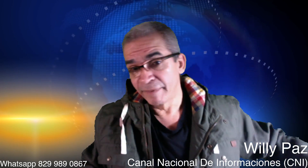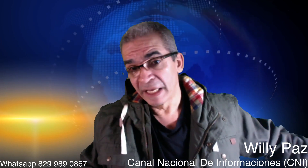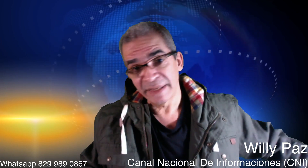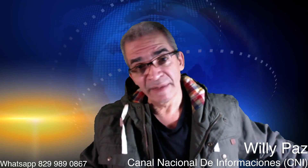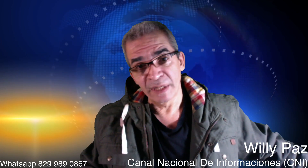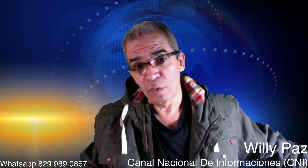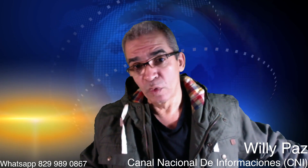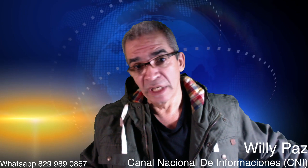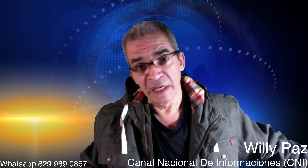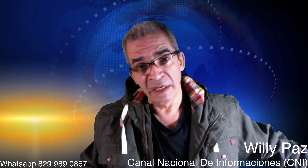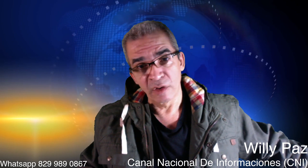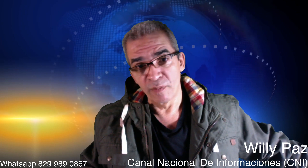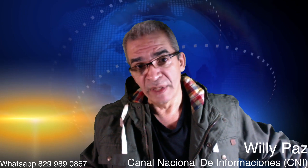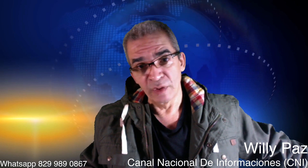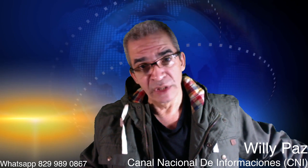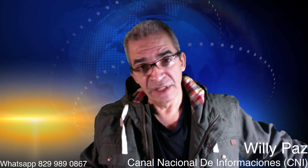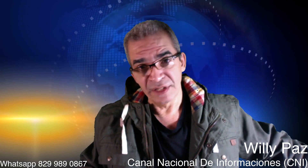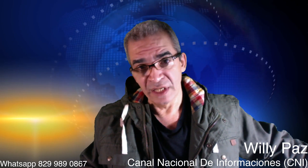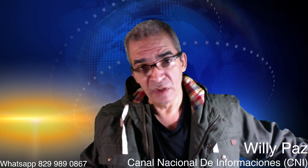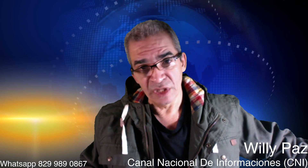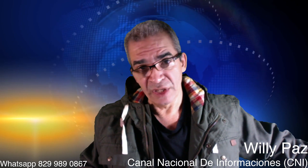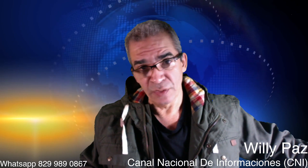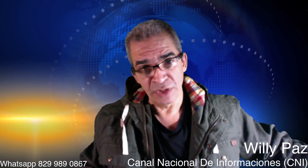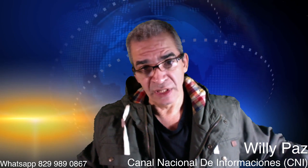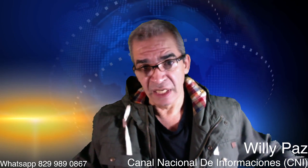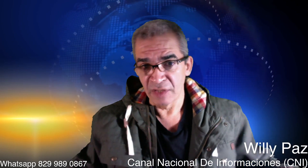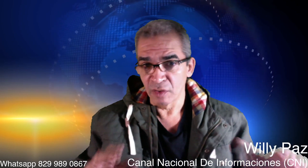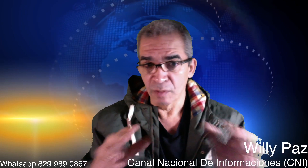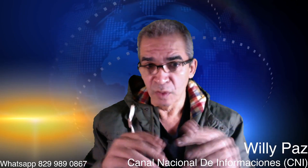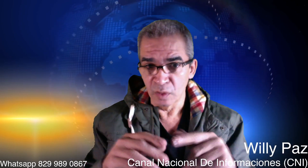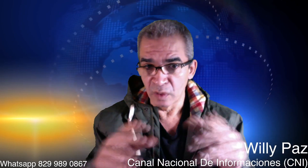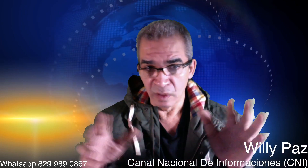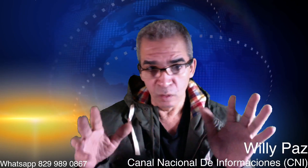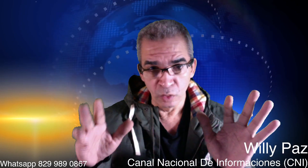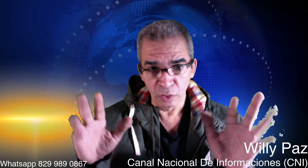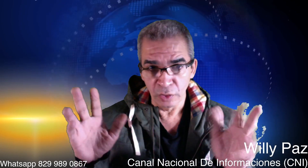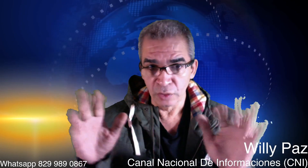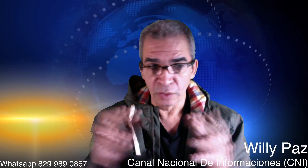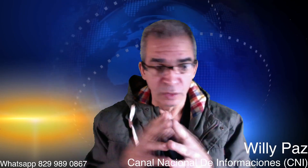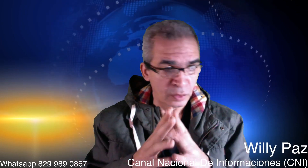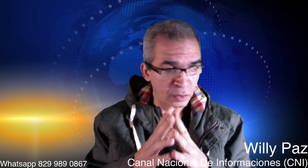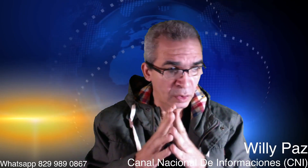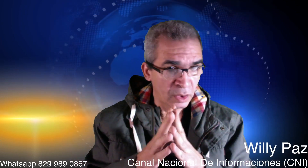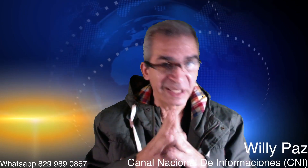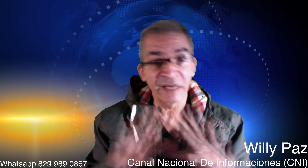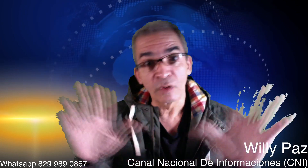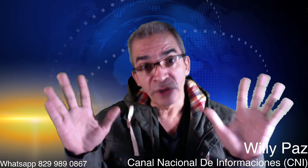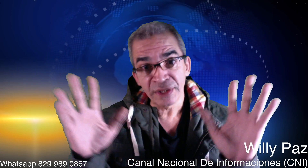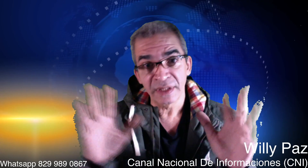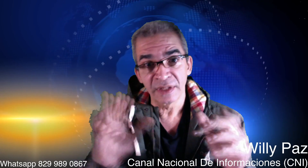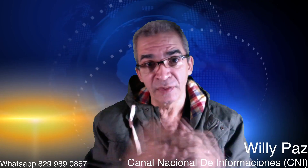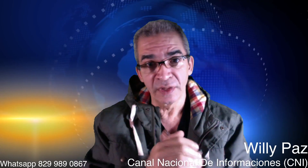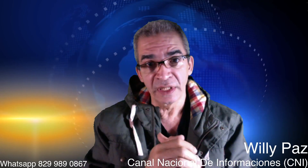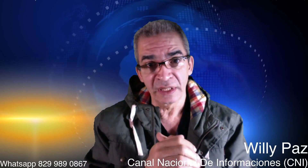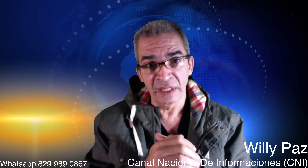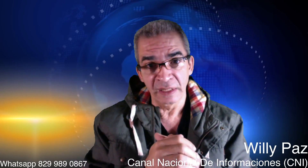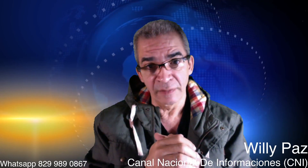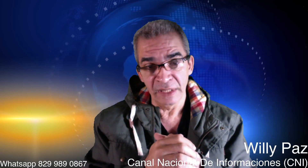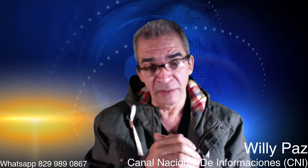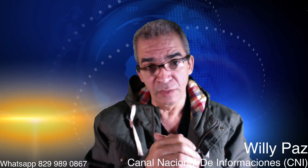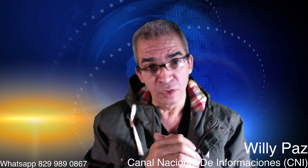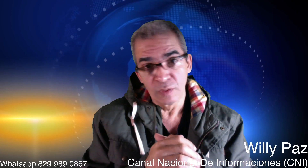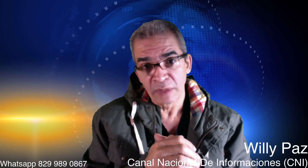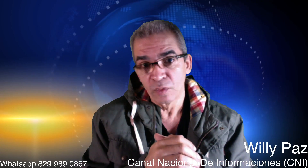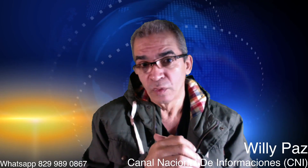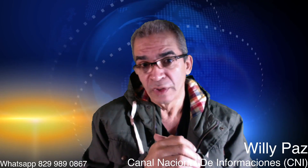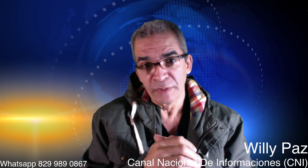Ni hablar de vacunas con menores de 5, 6 o 7 años, como uno que otro terrorista, yo diría, están